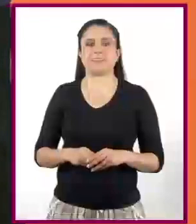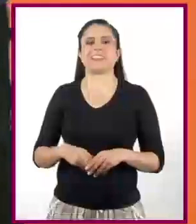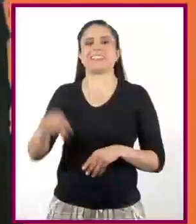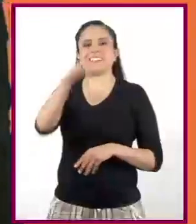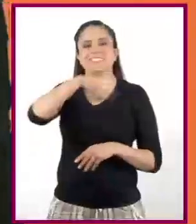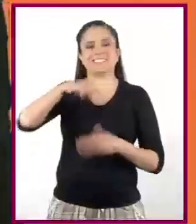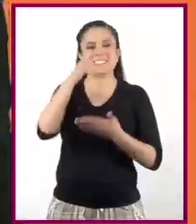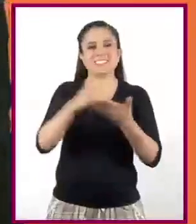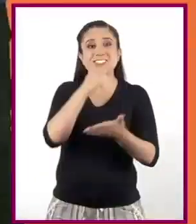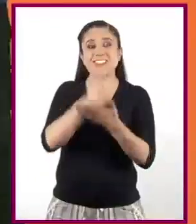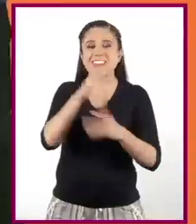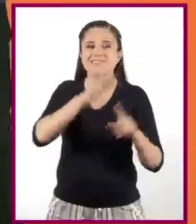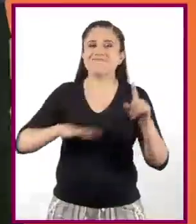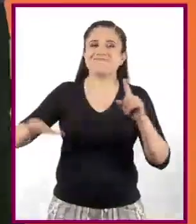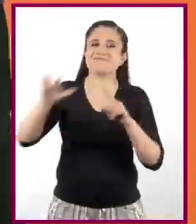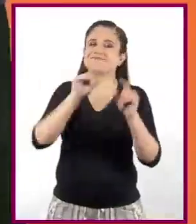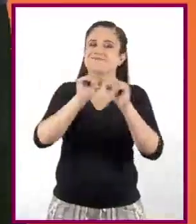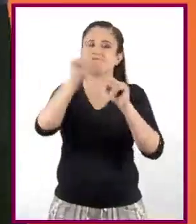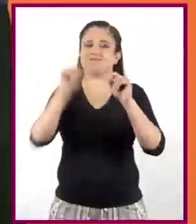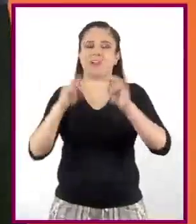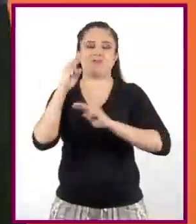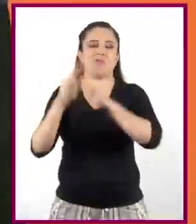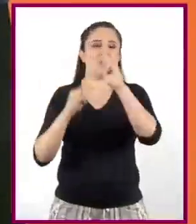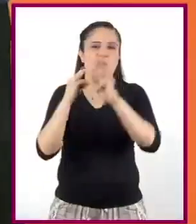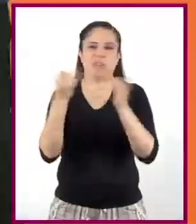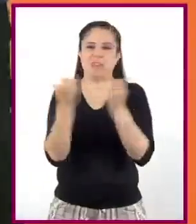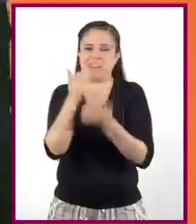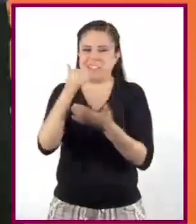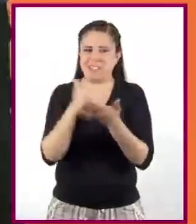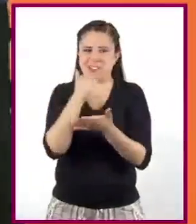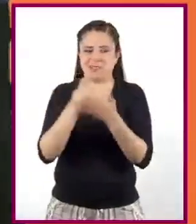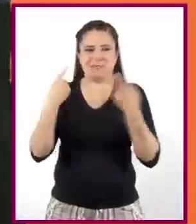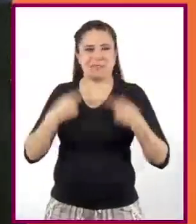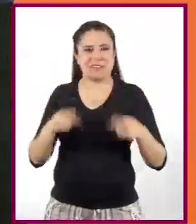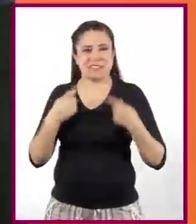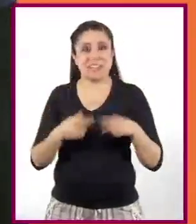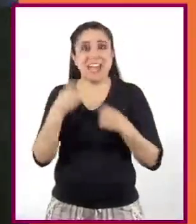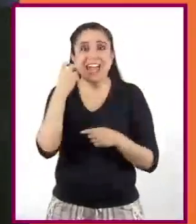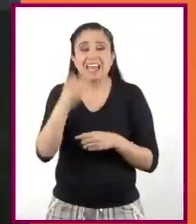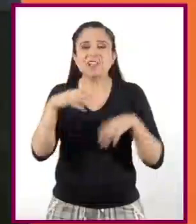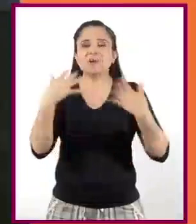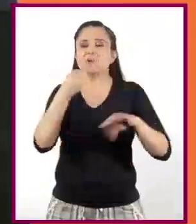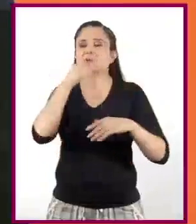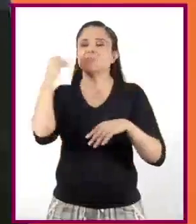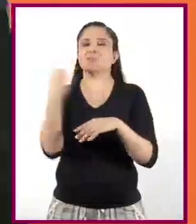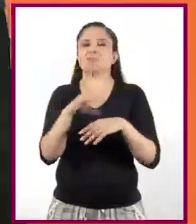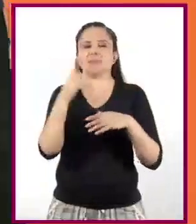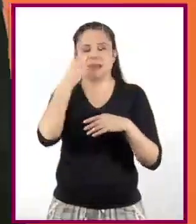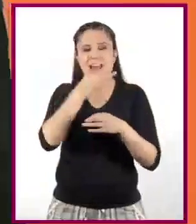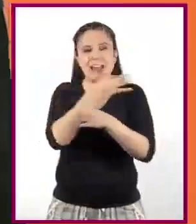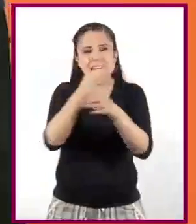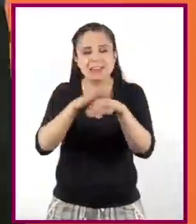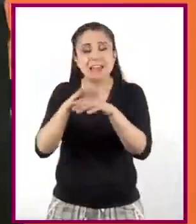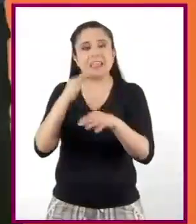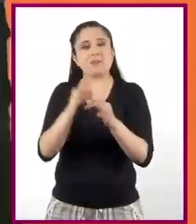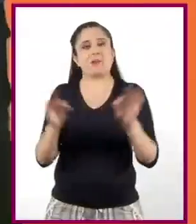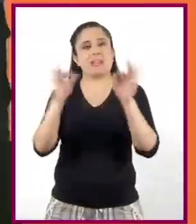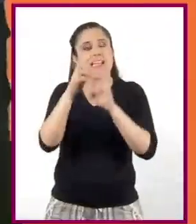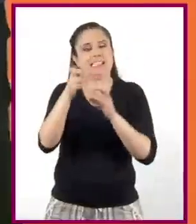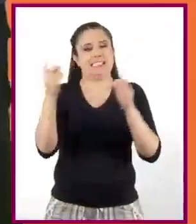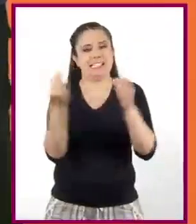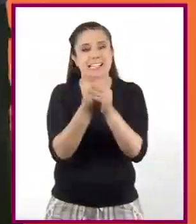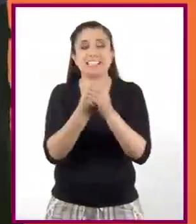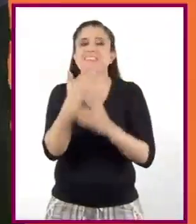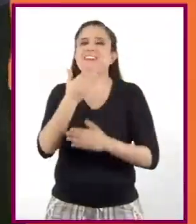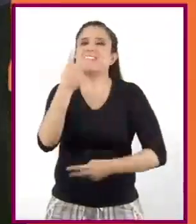Somos ciudadanos del país y ciudadanos del mundo. Magnífico mensaje para comenzar esta importante sesión. Sean bienvenidas